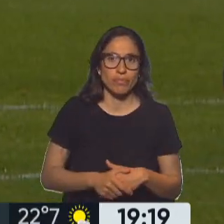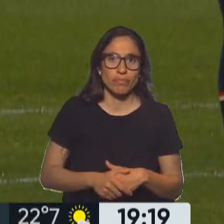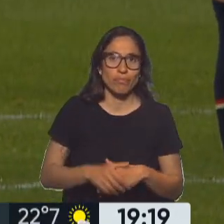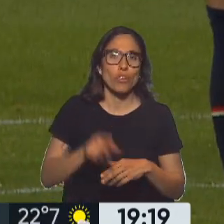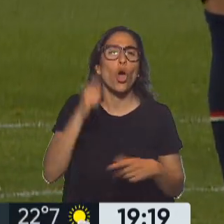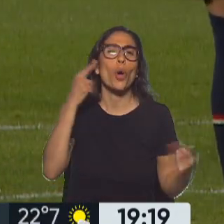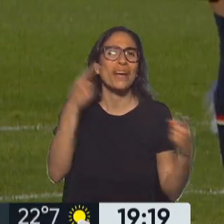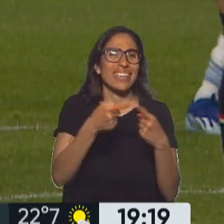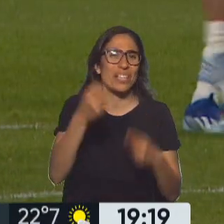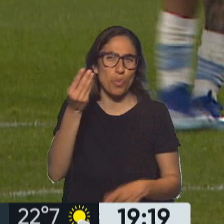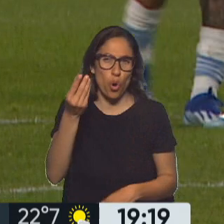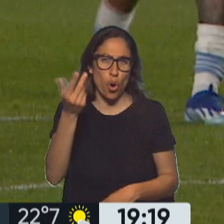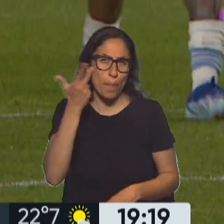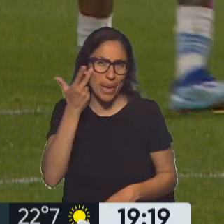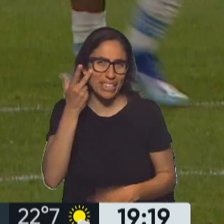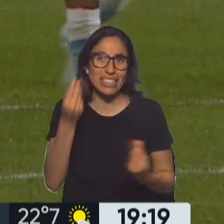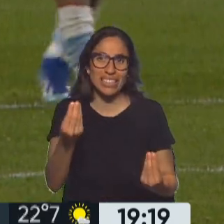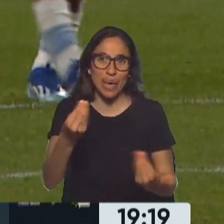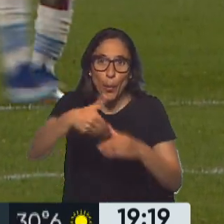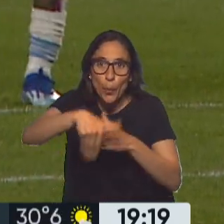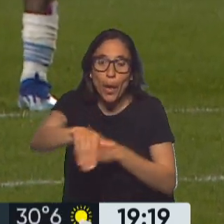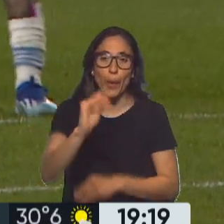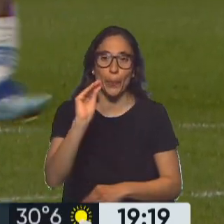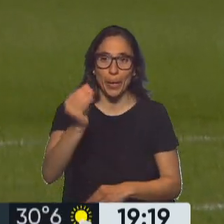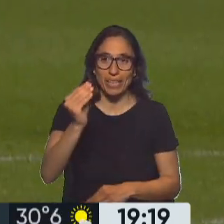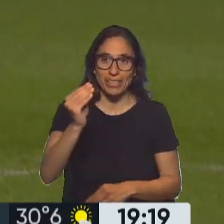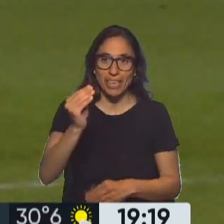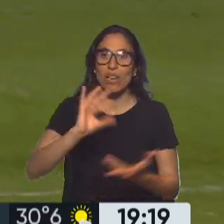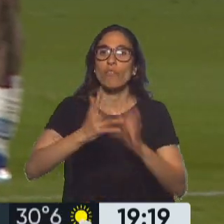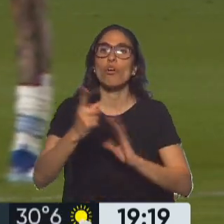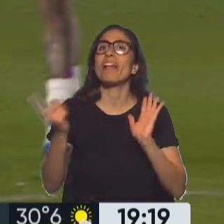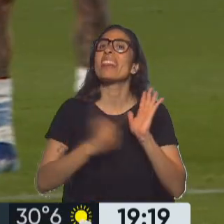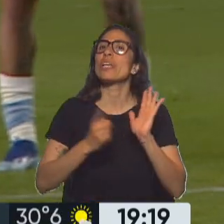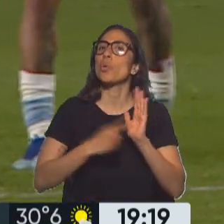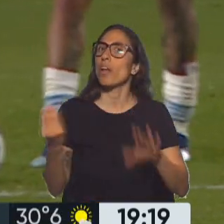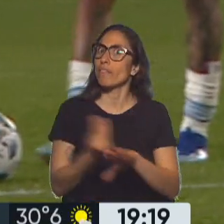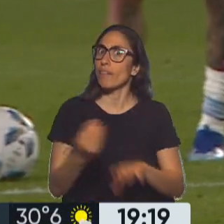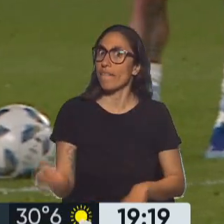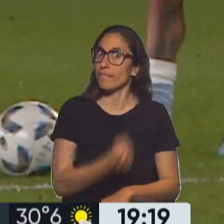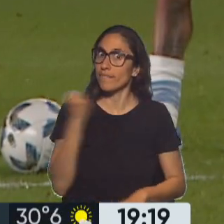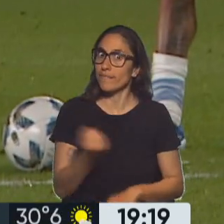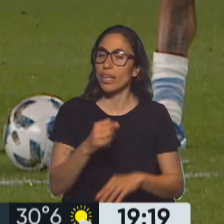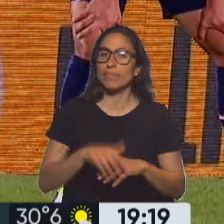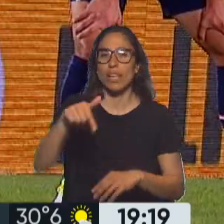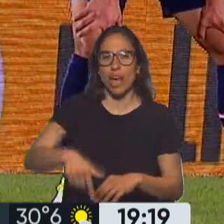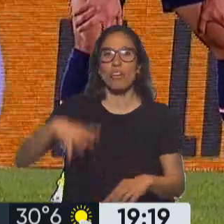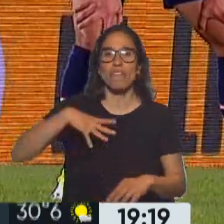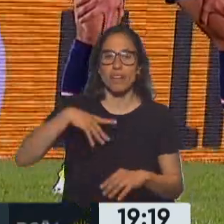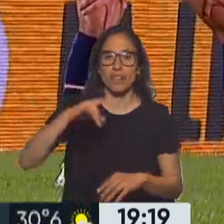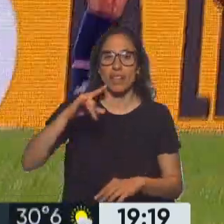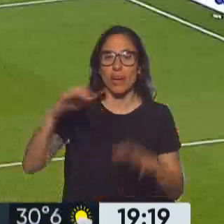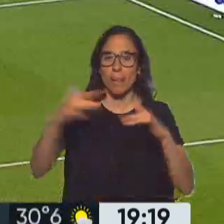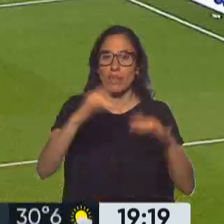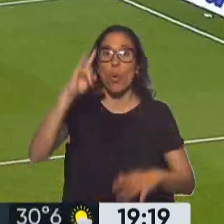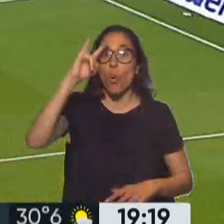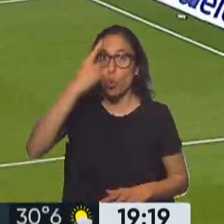de titular. Imagínate. Falta nada, porque la doble fecha que va a venir después va a ser con Uruguay de local, que no se sabe